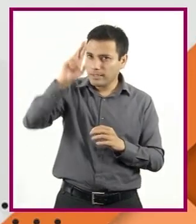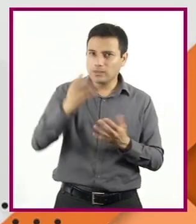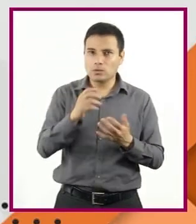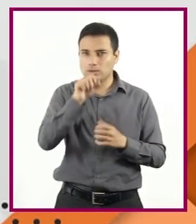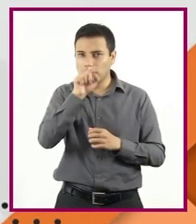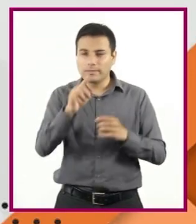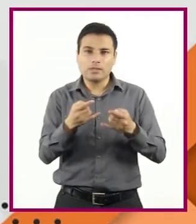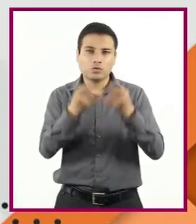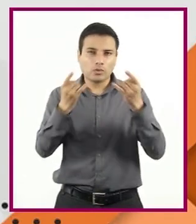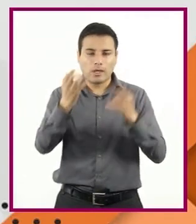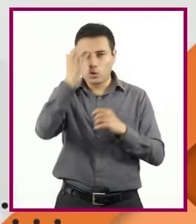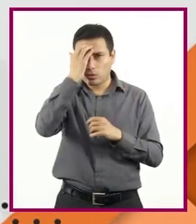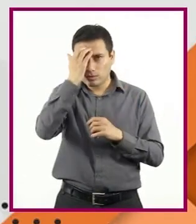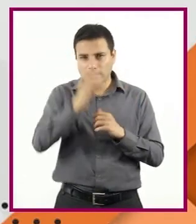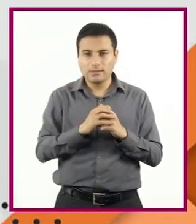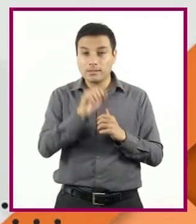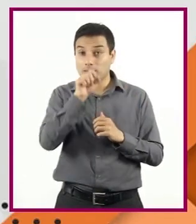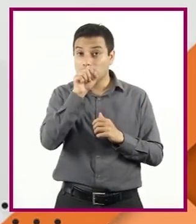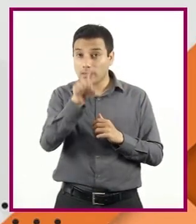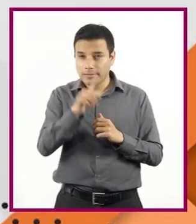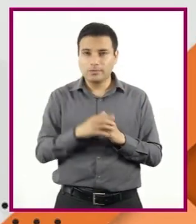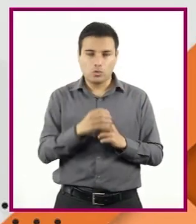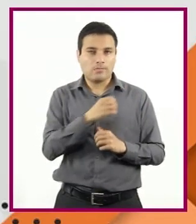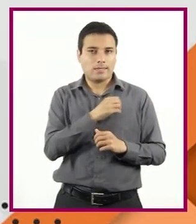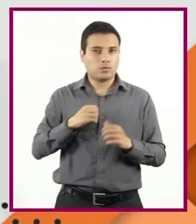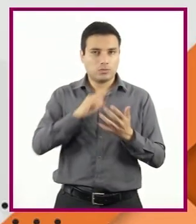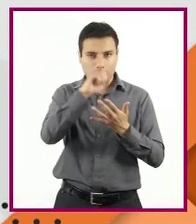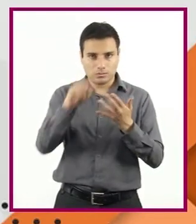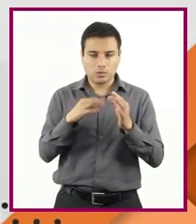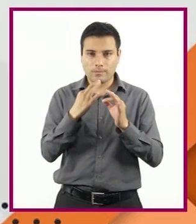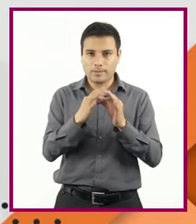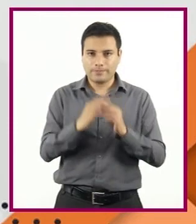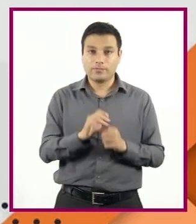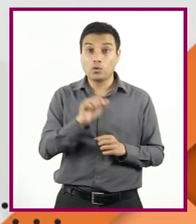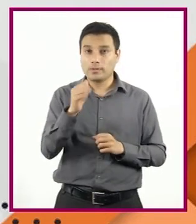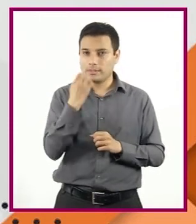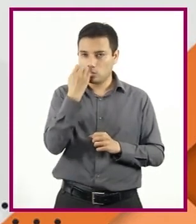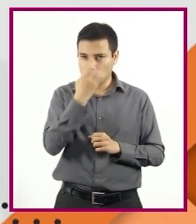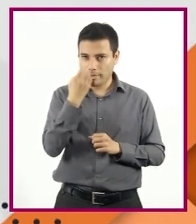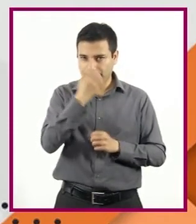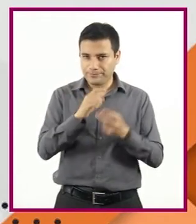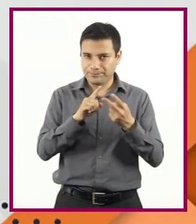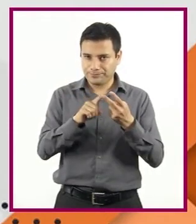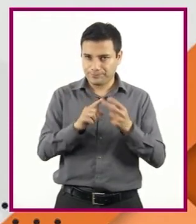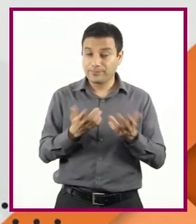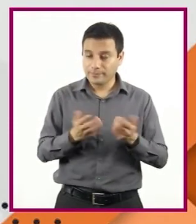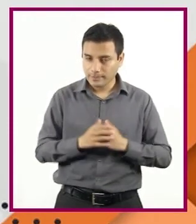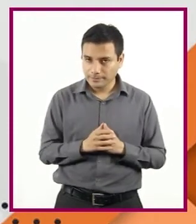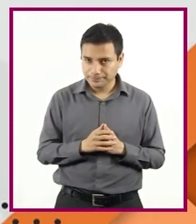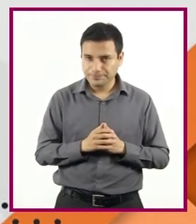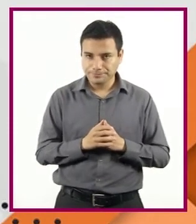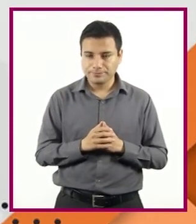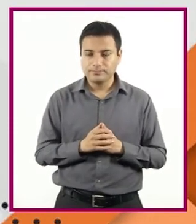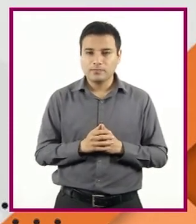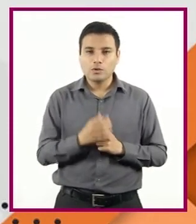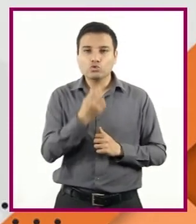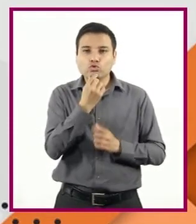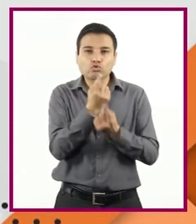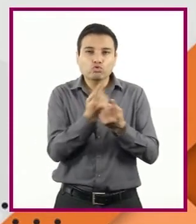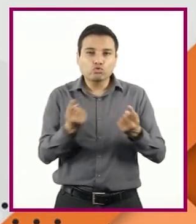de la historia y el cumplimiento de sus obligaciones. En cambio, para la mayoría de la población,